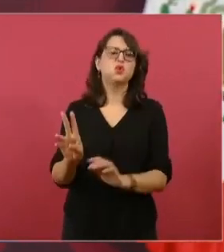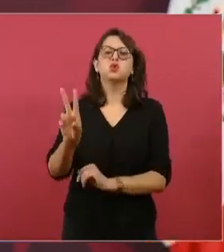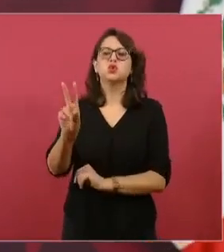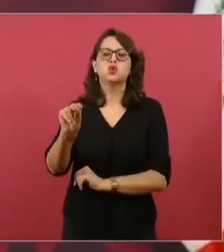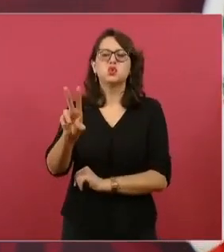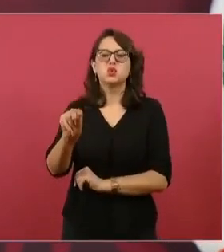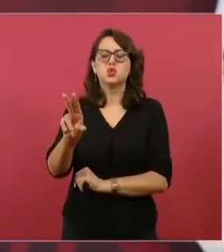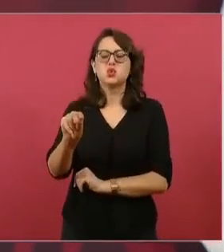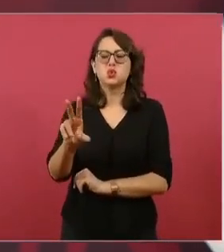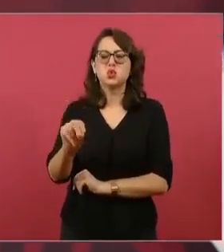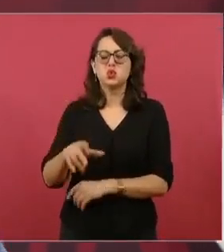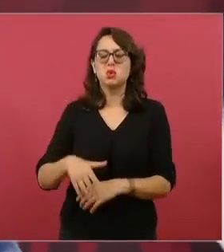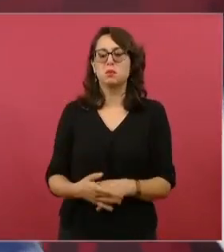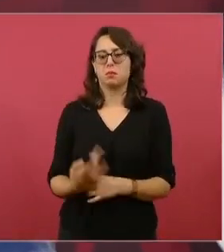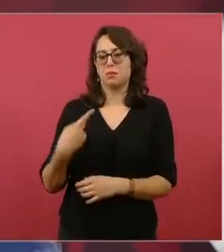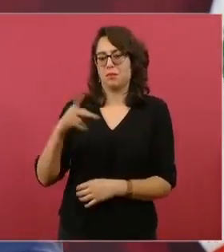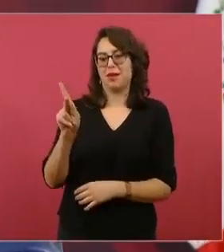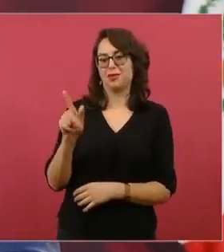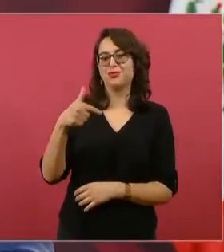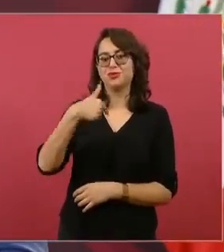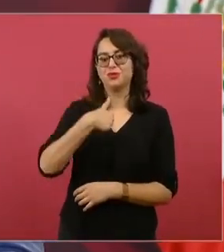a estar lanzando canciones,